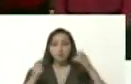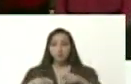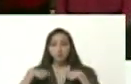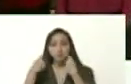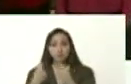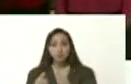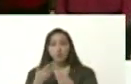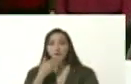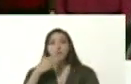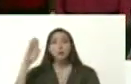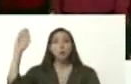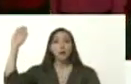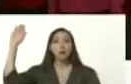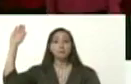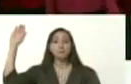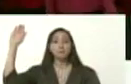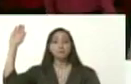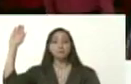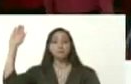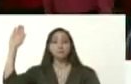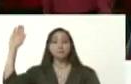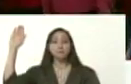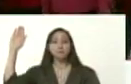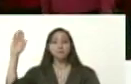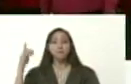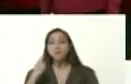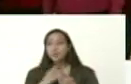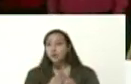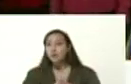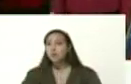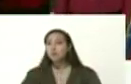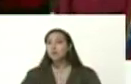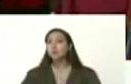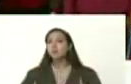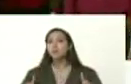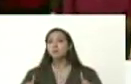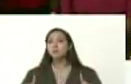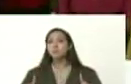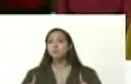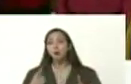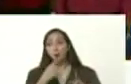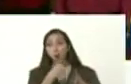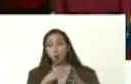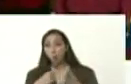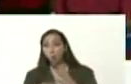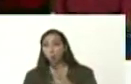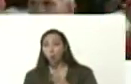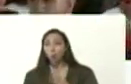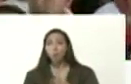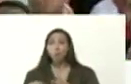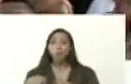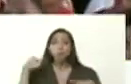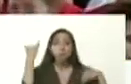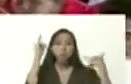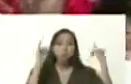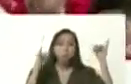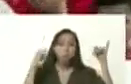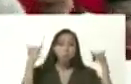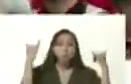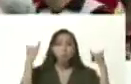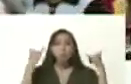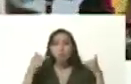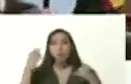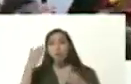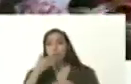jurar, es distinto seguramente a un acto de jurar de sectores opositores que